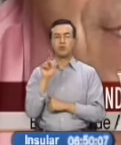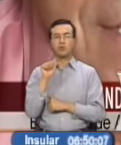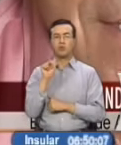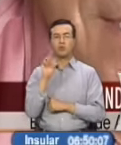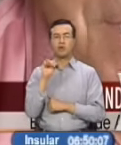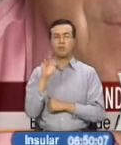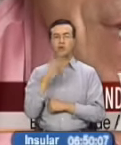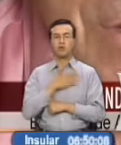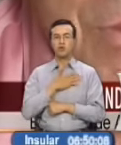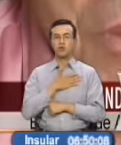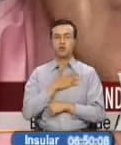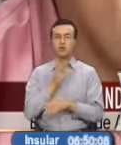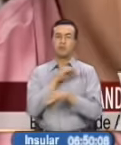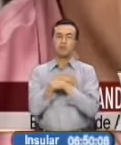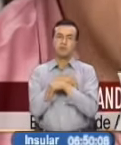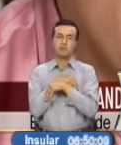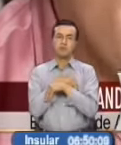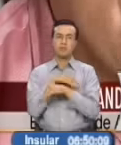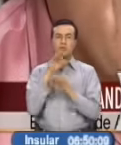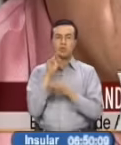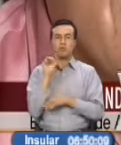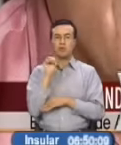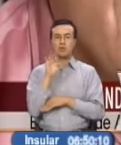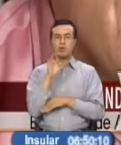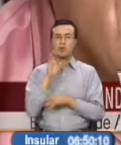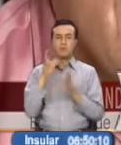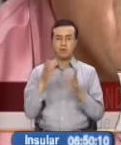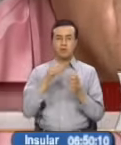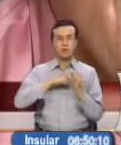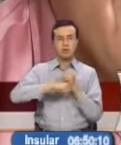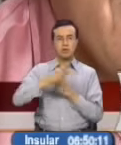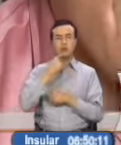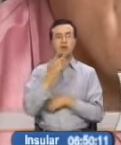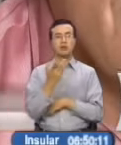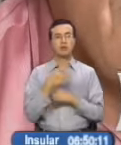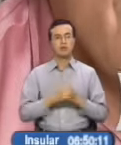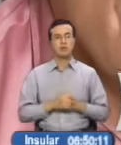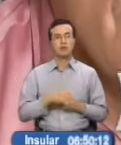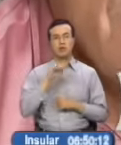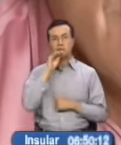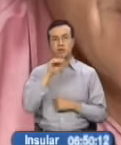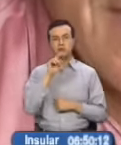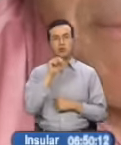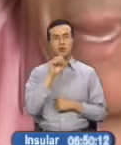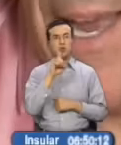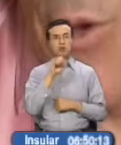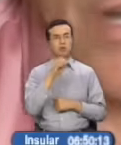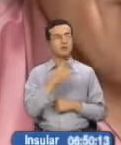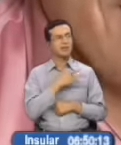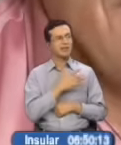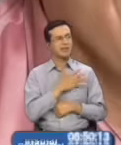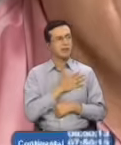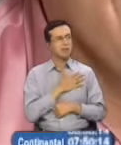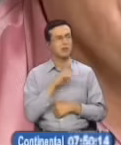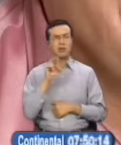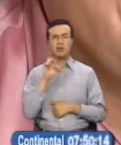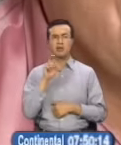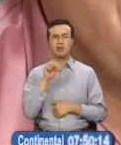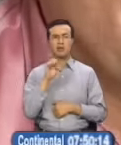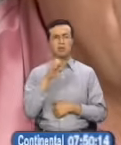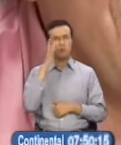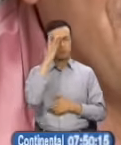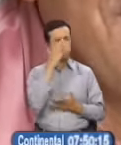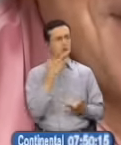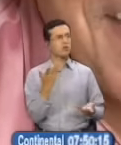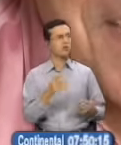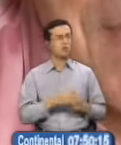suplente. Y Maturana en un momento de los cobros penaltis me dice, me va diciendo, Nando, qué pena con René. Y yo le pregunté,